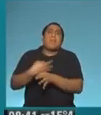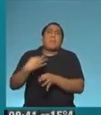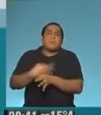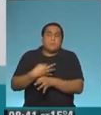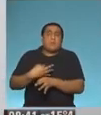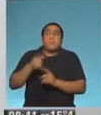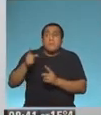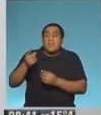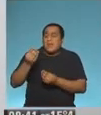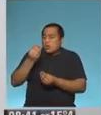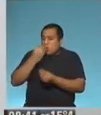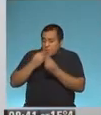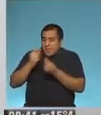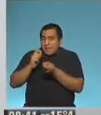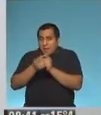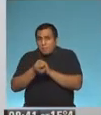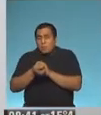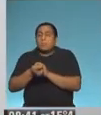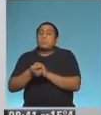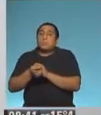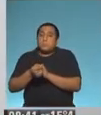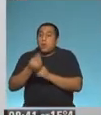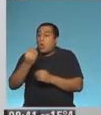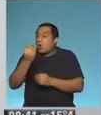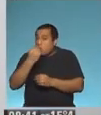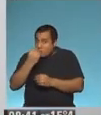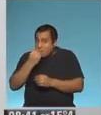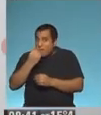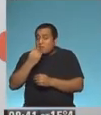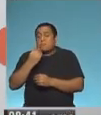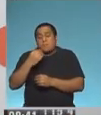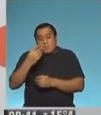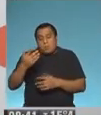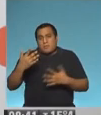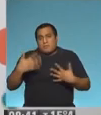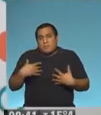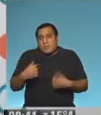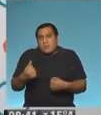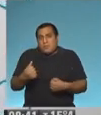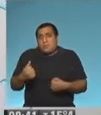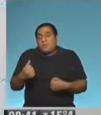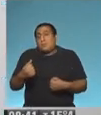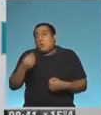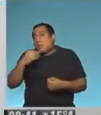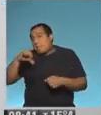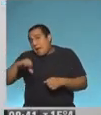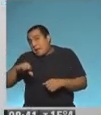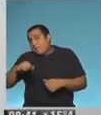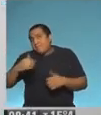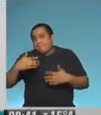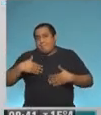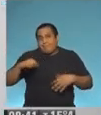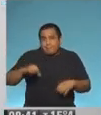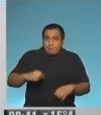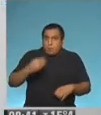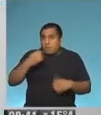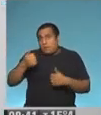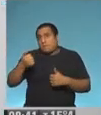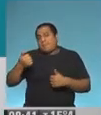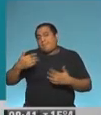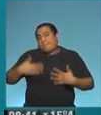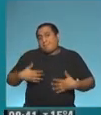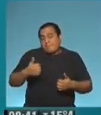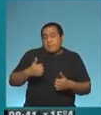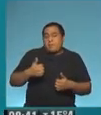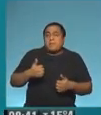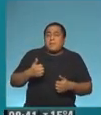vos señalabas, tiene consecuencias muy importantes en la salud colectiva. Así que te agradecemos por tu tiempo, por tu información. Seguramente